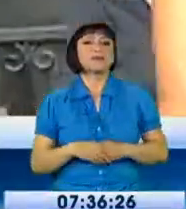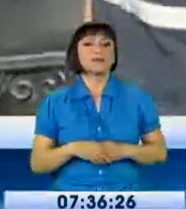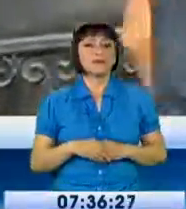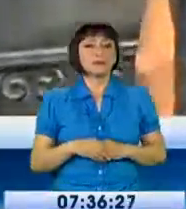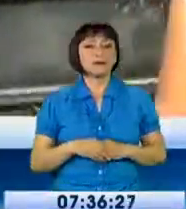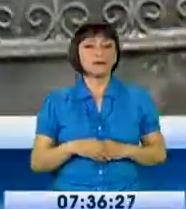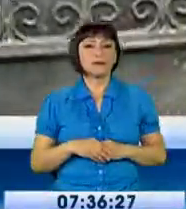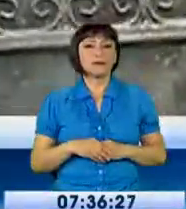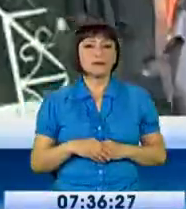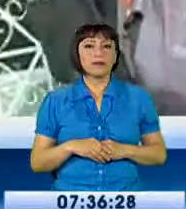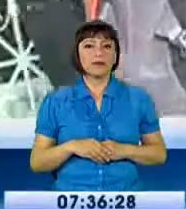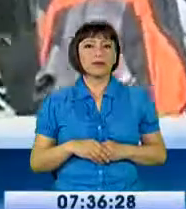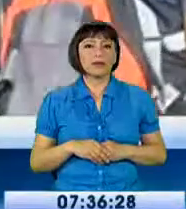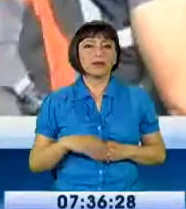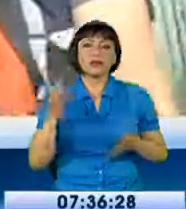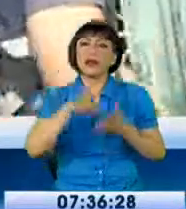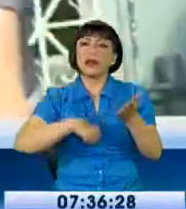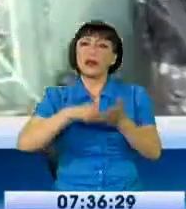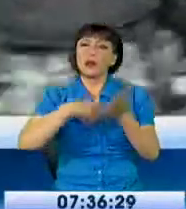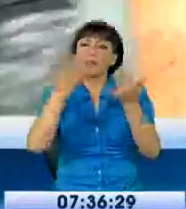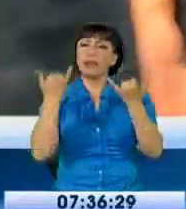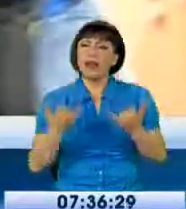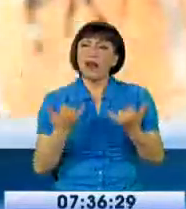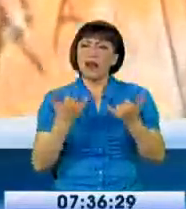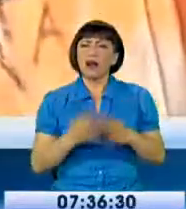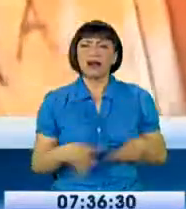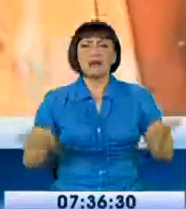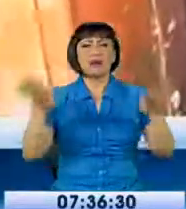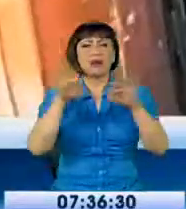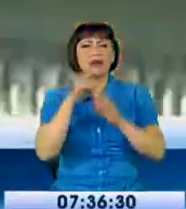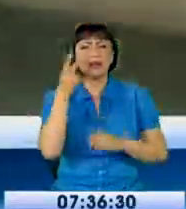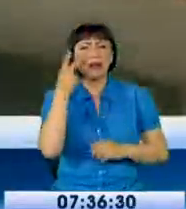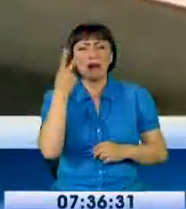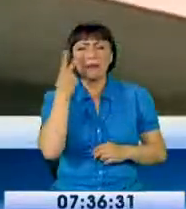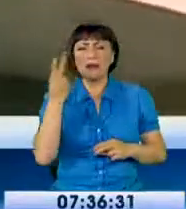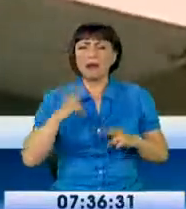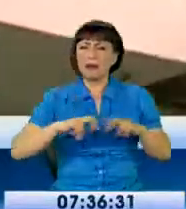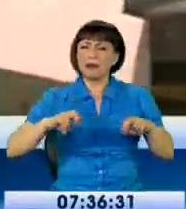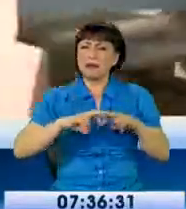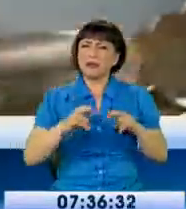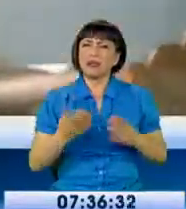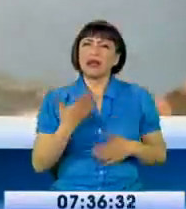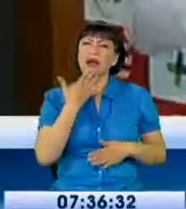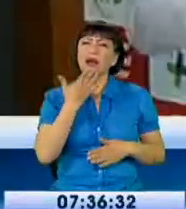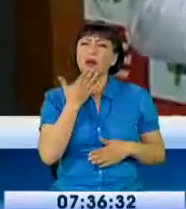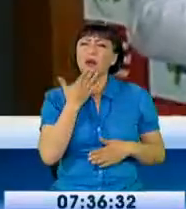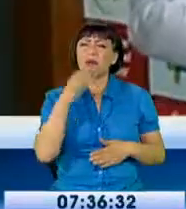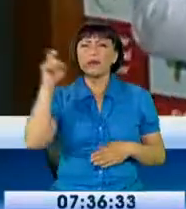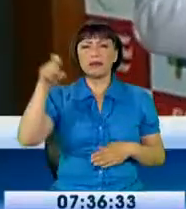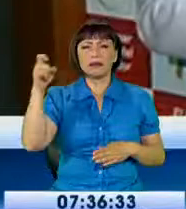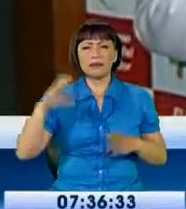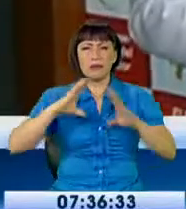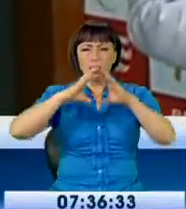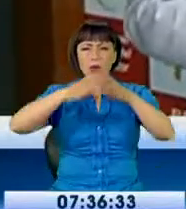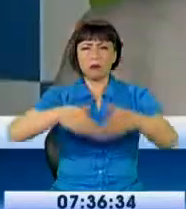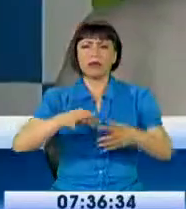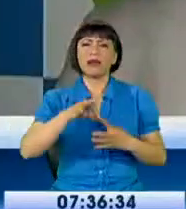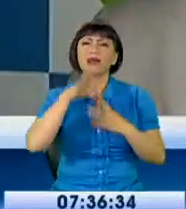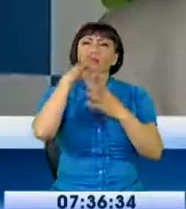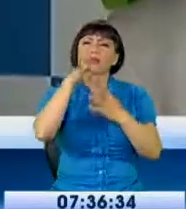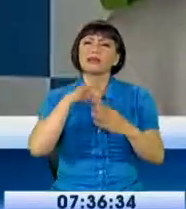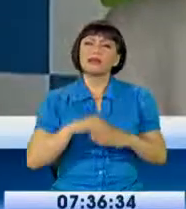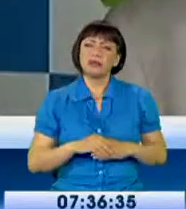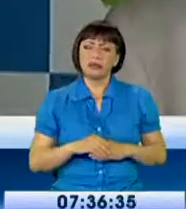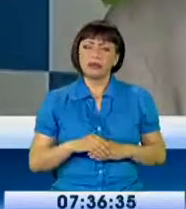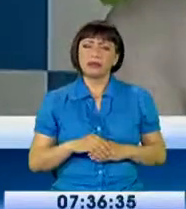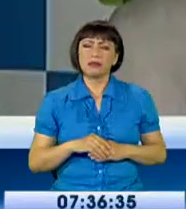Para combatir eso, Loor agrega que uno de los beneficios del marco legal es la creación de un comité interinstitucional. Que va a